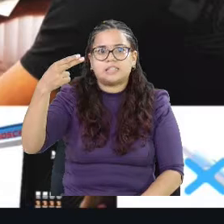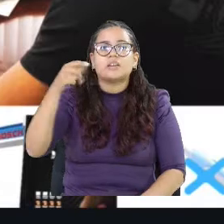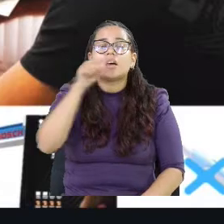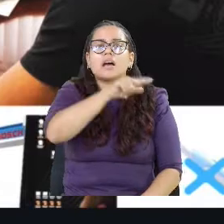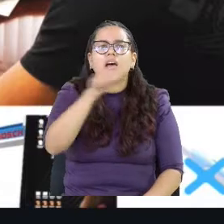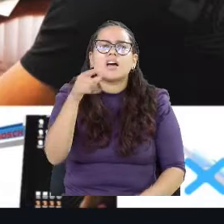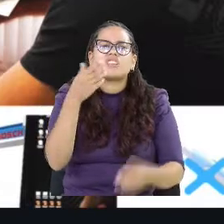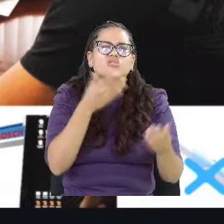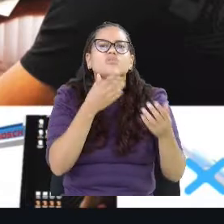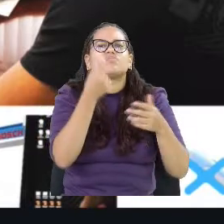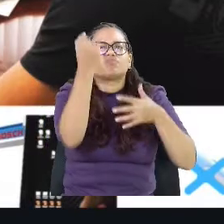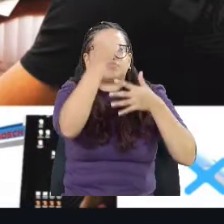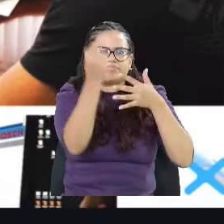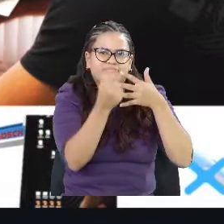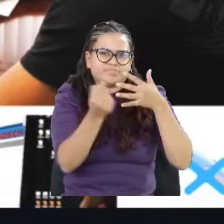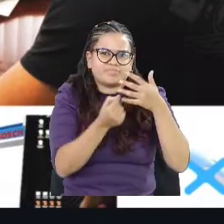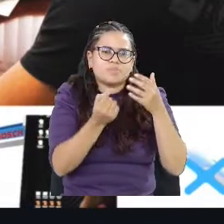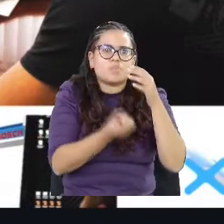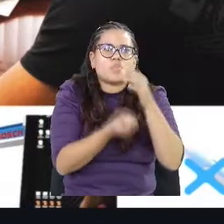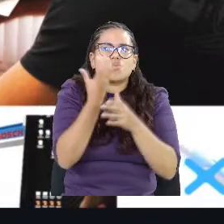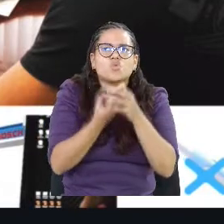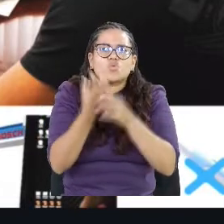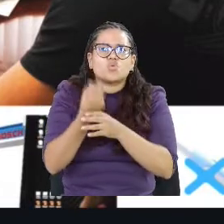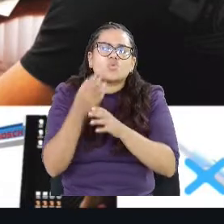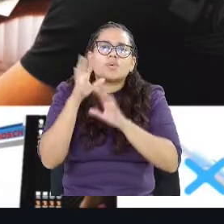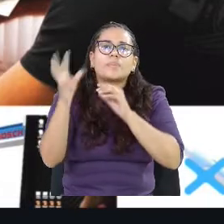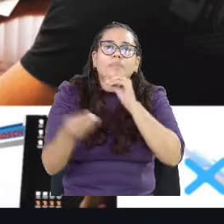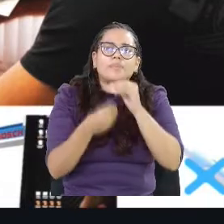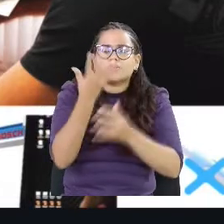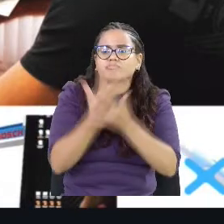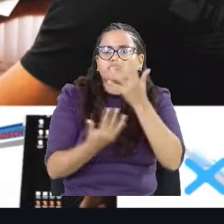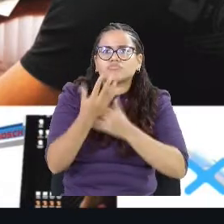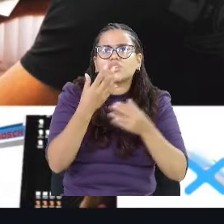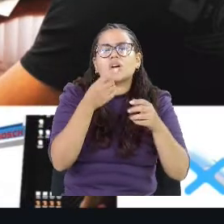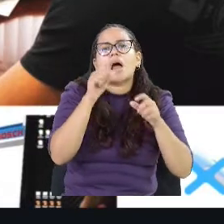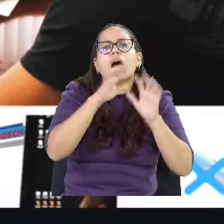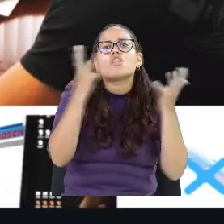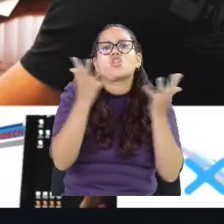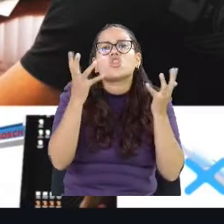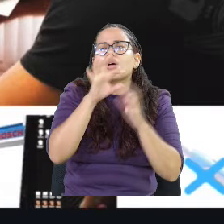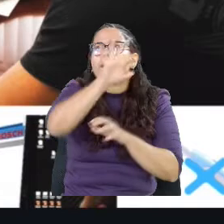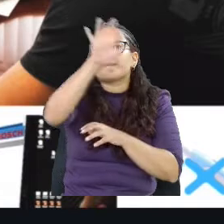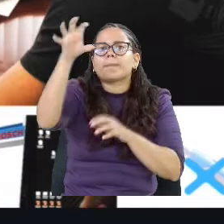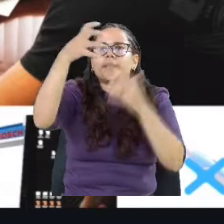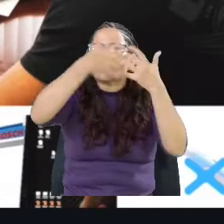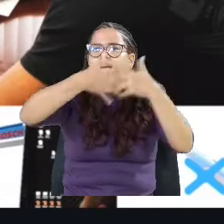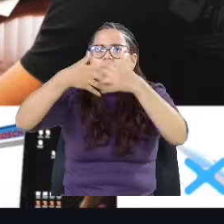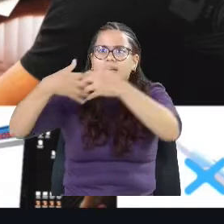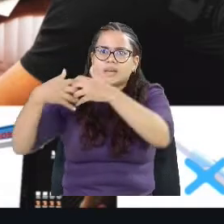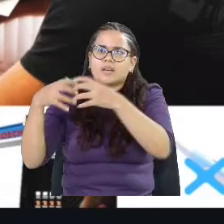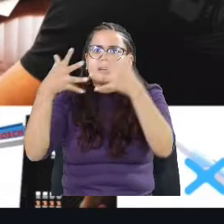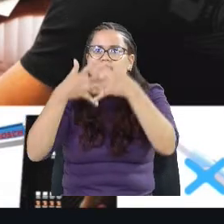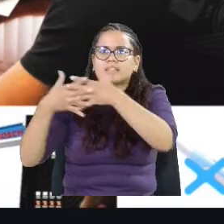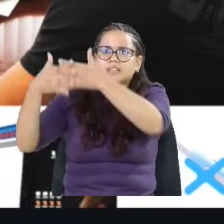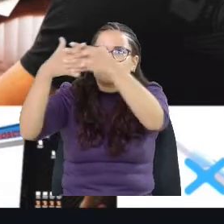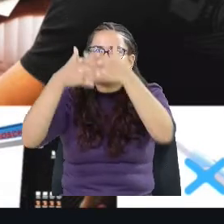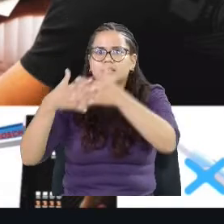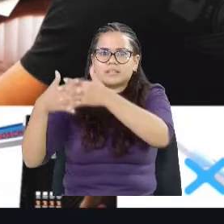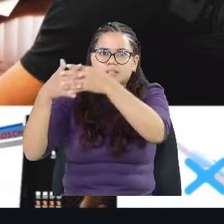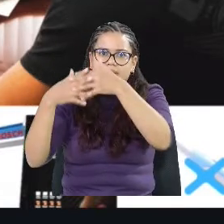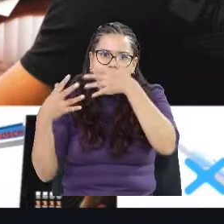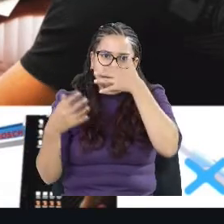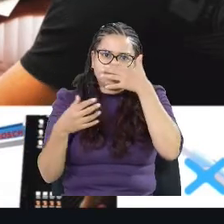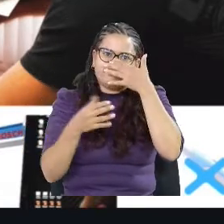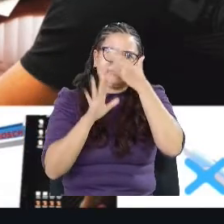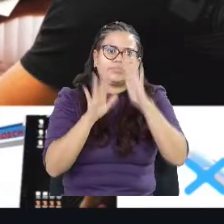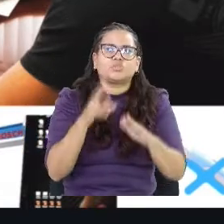diferentes productos, herramientas manuales para diferentes compañías en los Estados Unidos, como Home Depot,